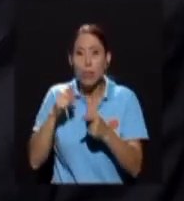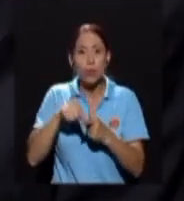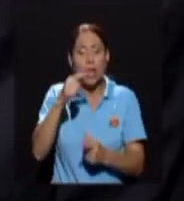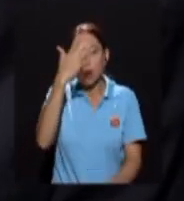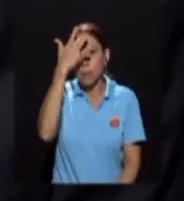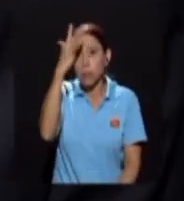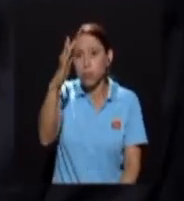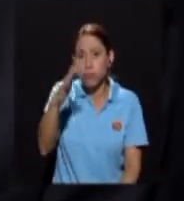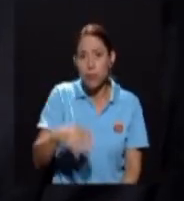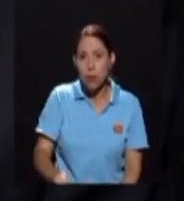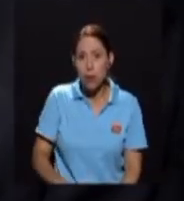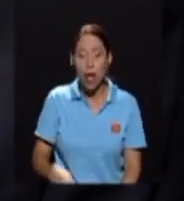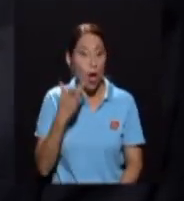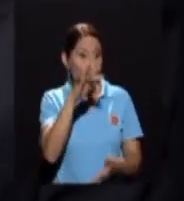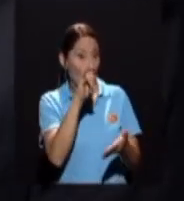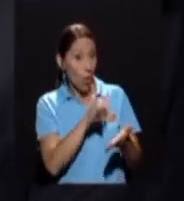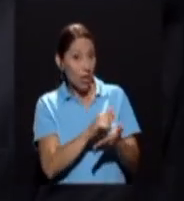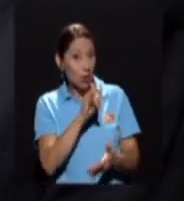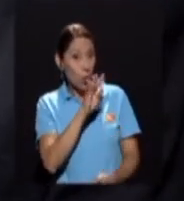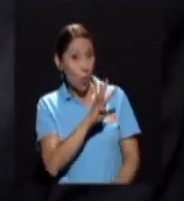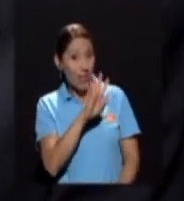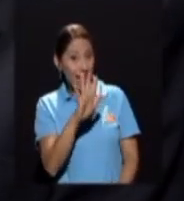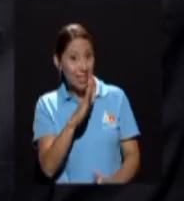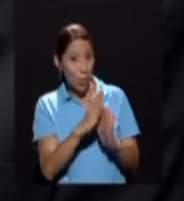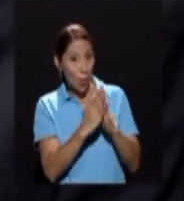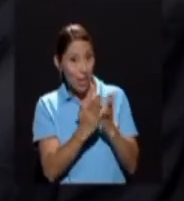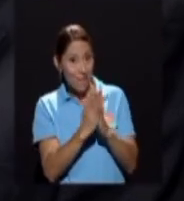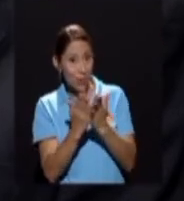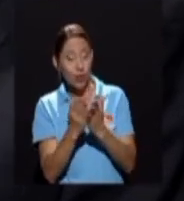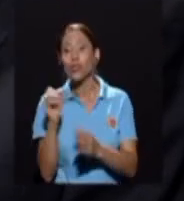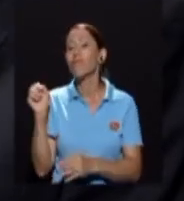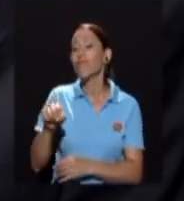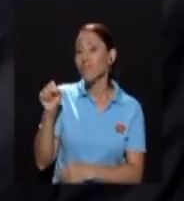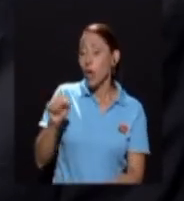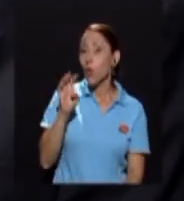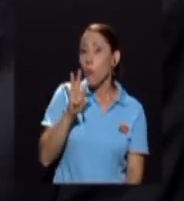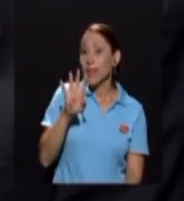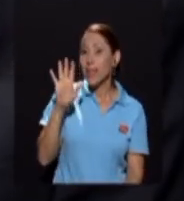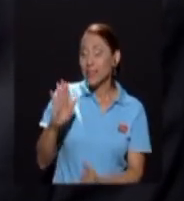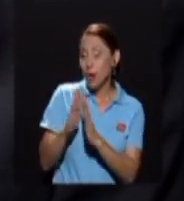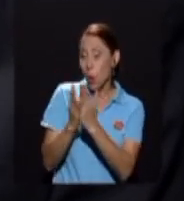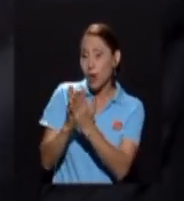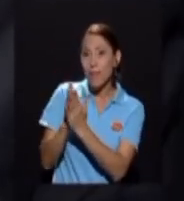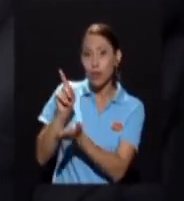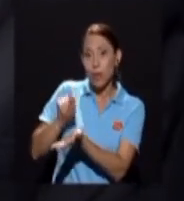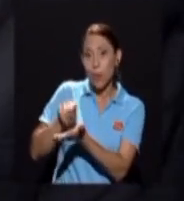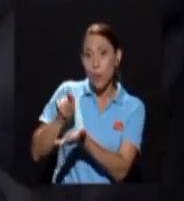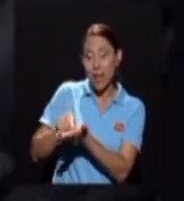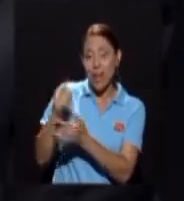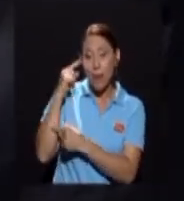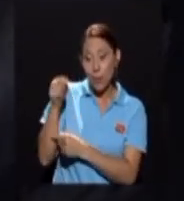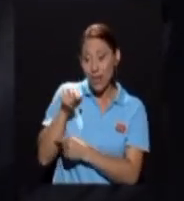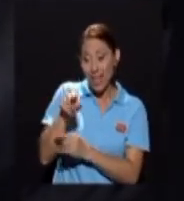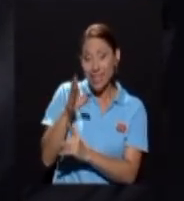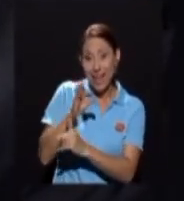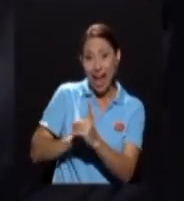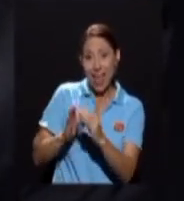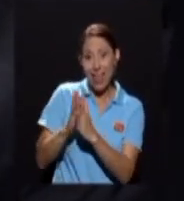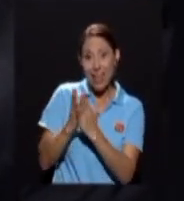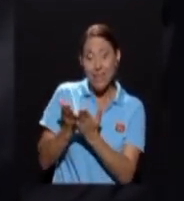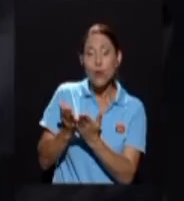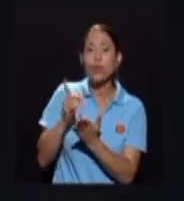libros. De ahí los 45 libros que publica, ¿verdad? Porque cada libro es una necesidad para él de responderse